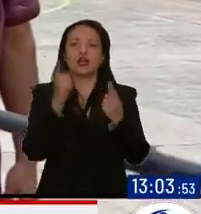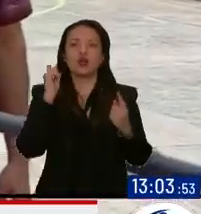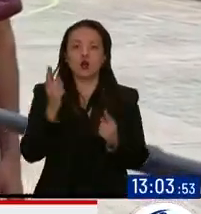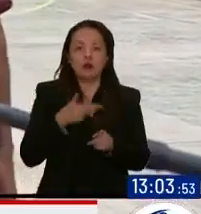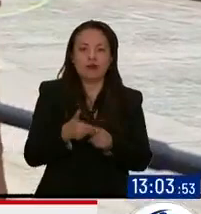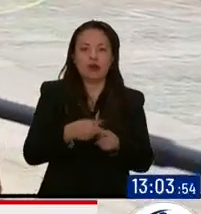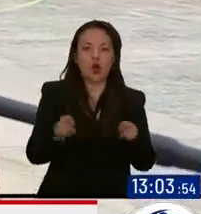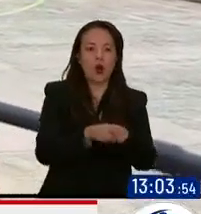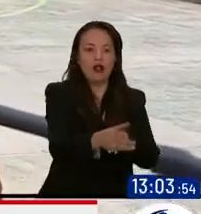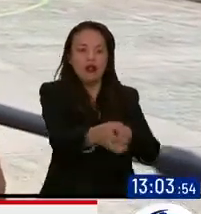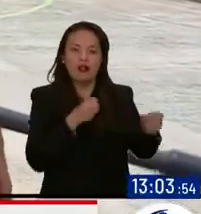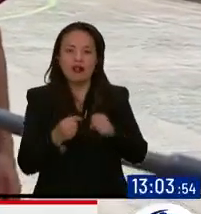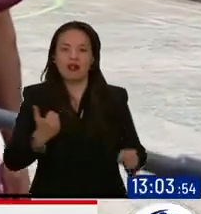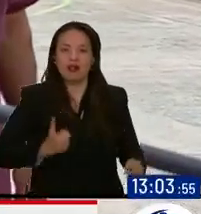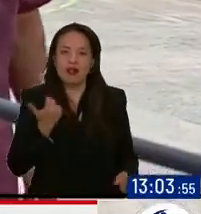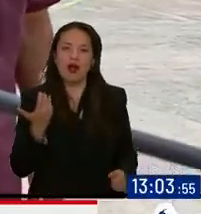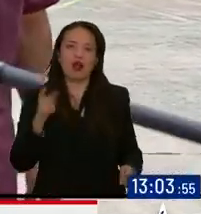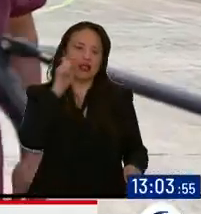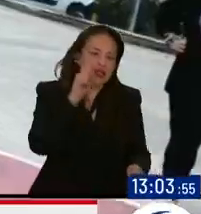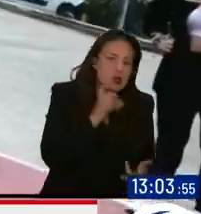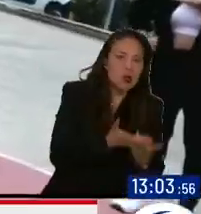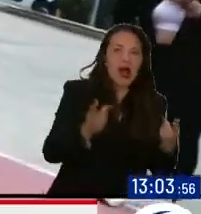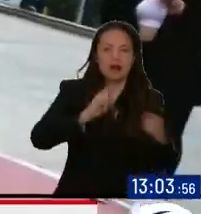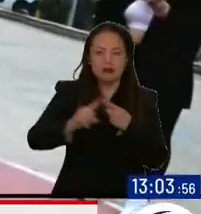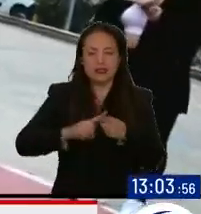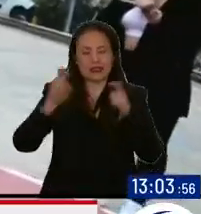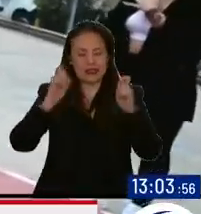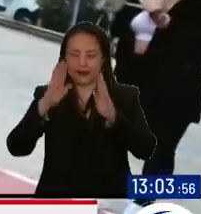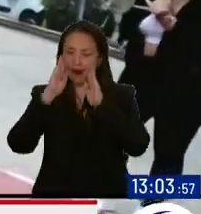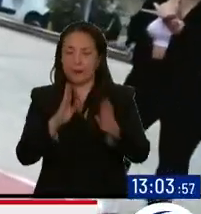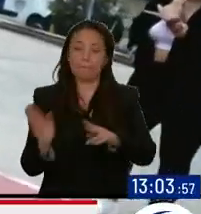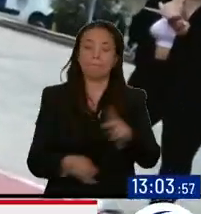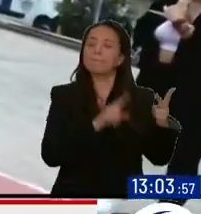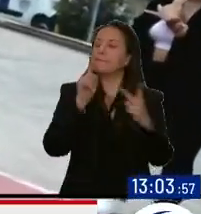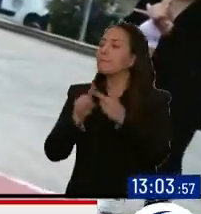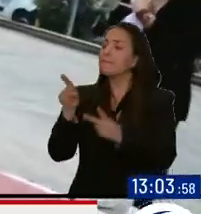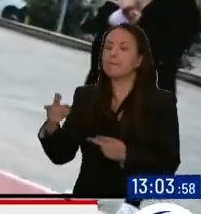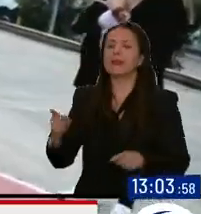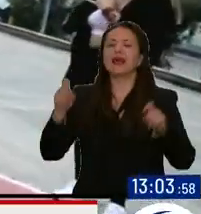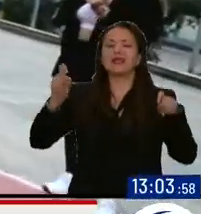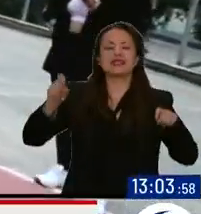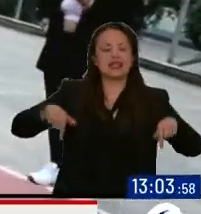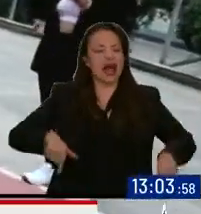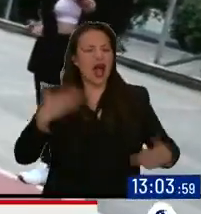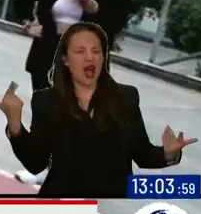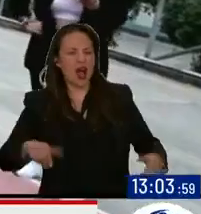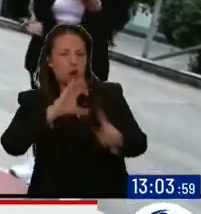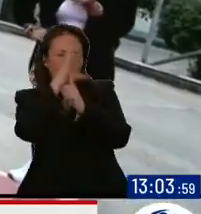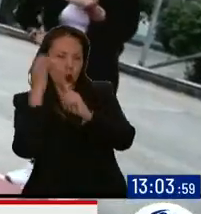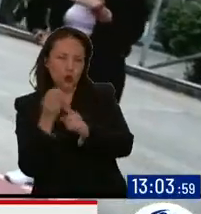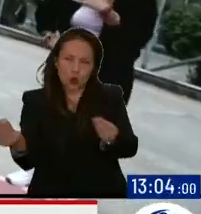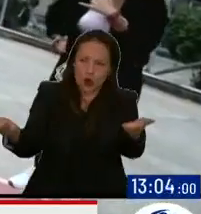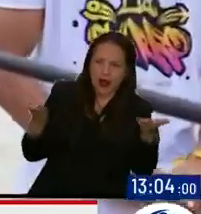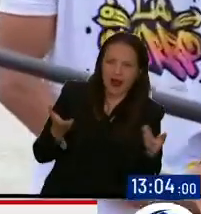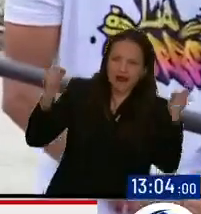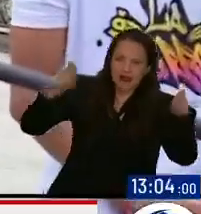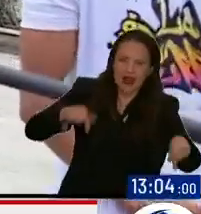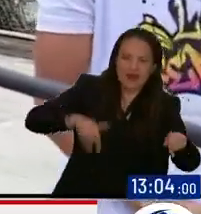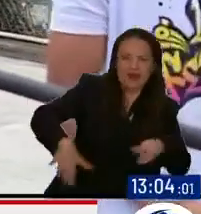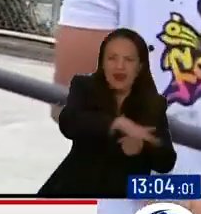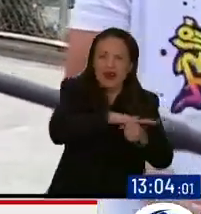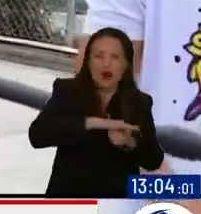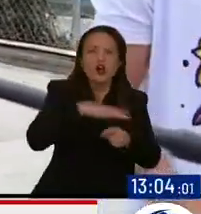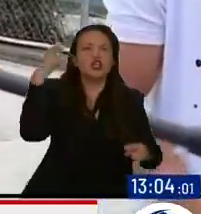y comercial. Requieren de una atención integral. Con el artista. Hey, Pereira necesita alguien que aporte a la cultura y que nos enseñe que en el barrio no solo